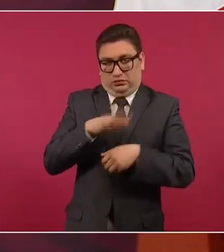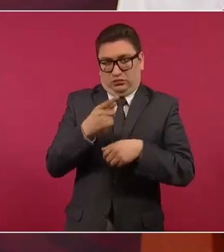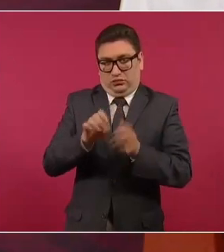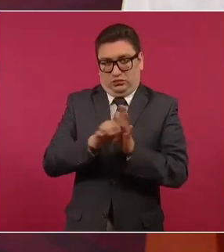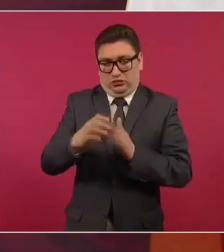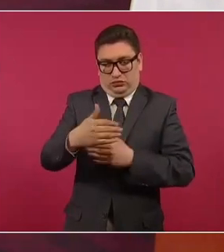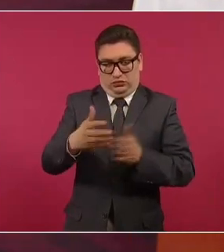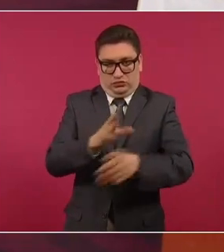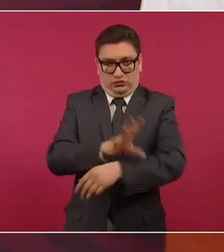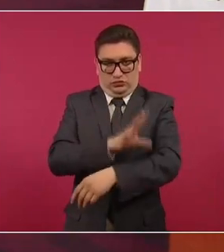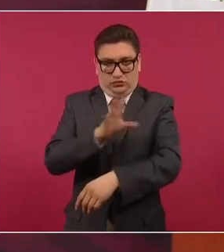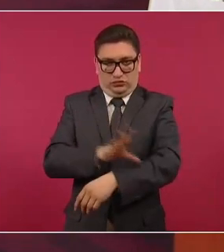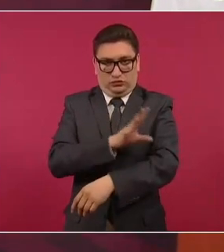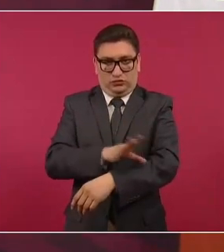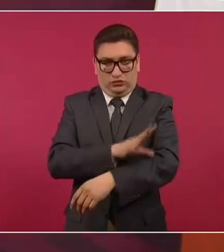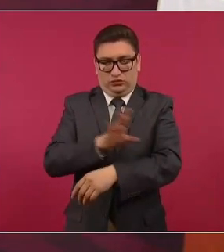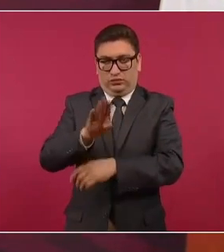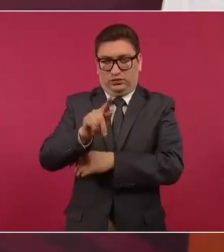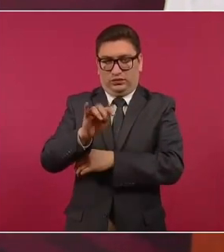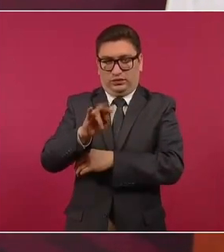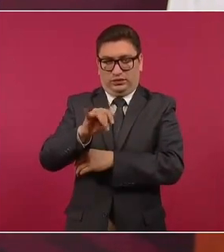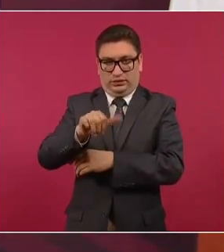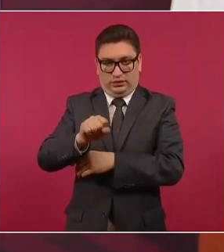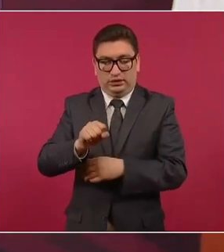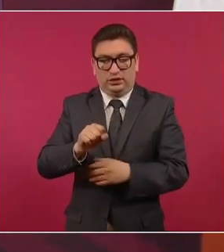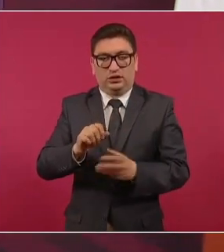baterías y de